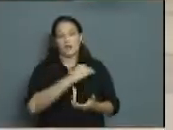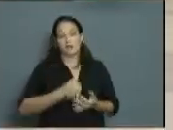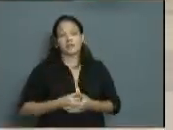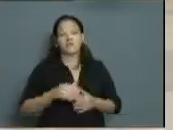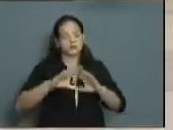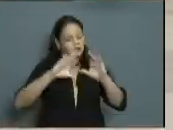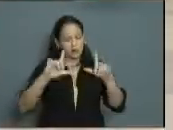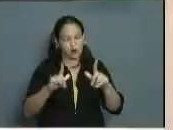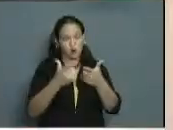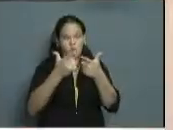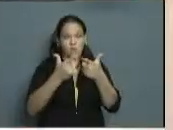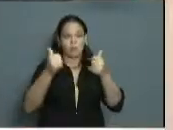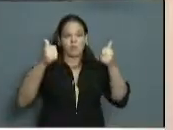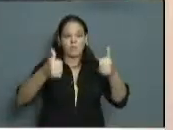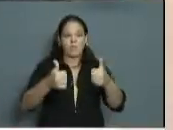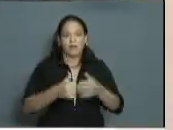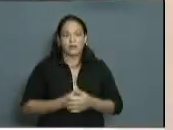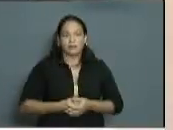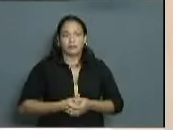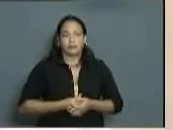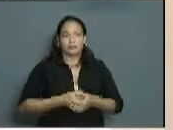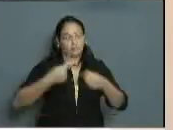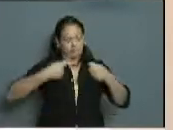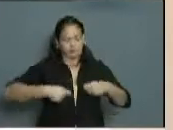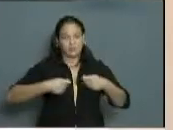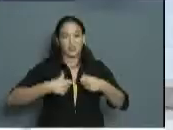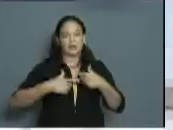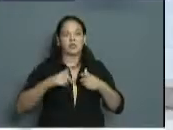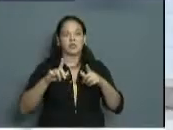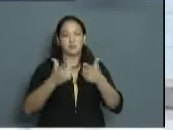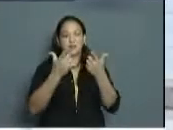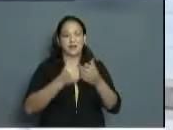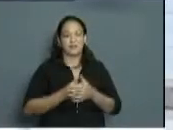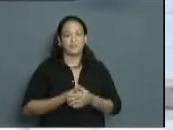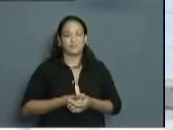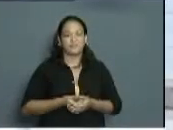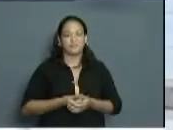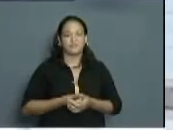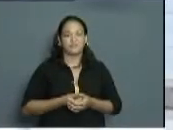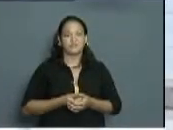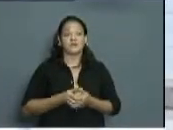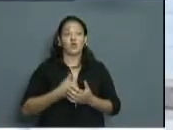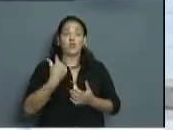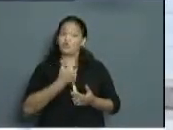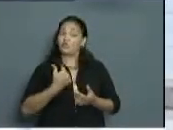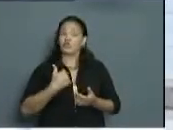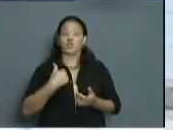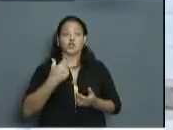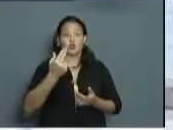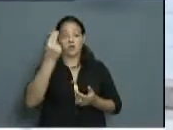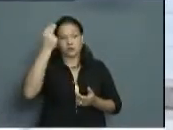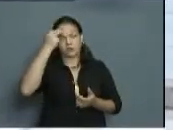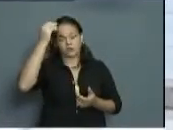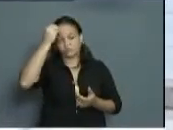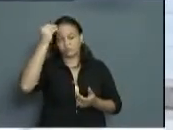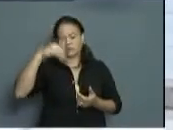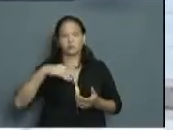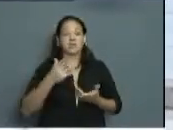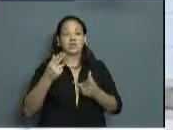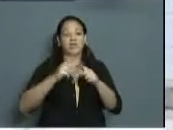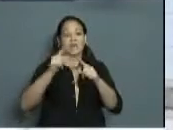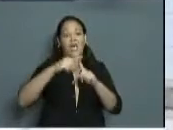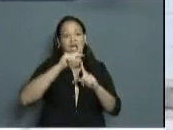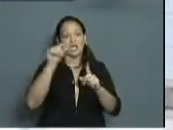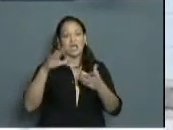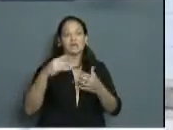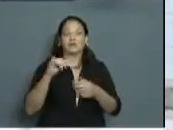al pie de la letra con la gratificación del deber cumplido. Cuando recibimos esta tarea, la recibimos consciente de que no íbamos a recibir una a